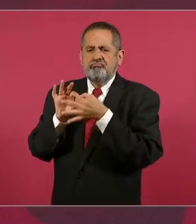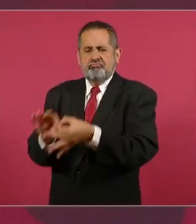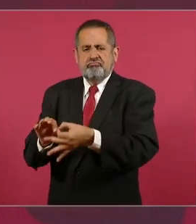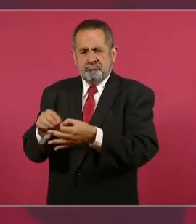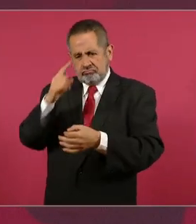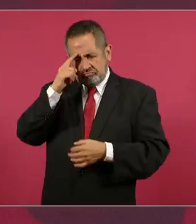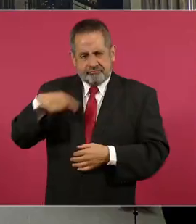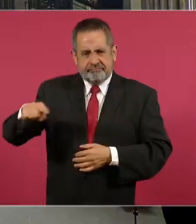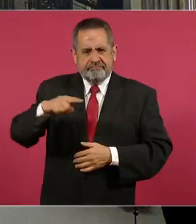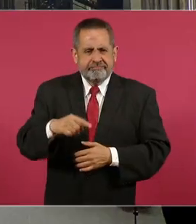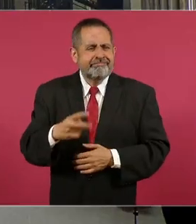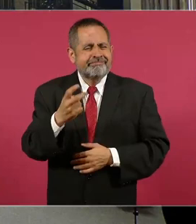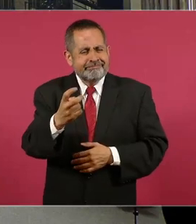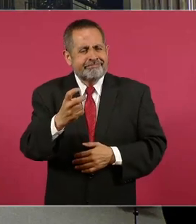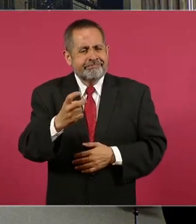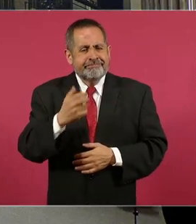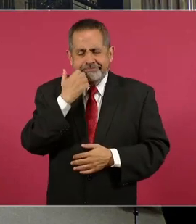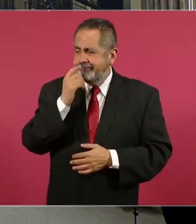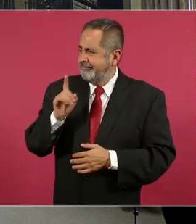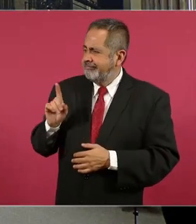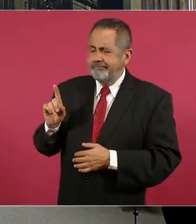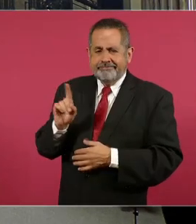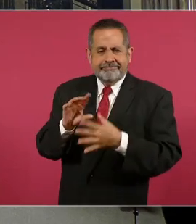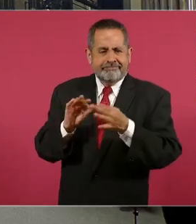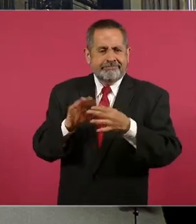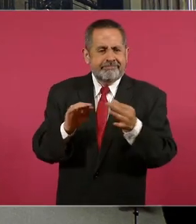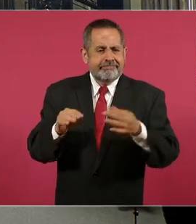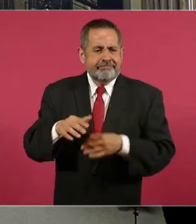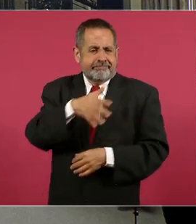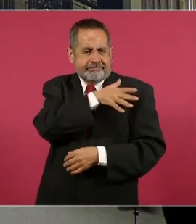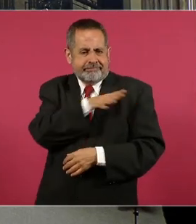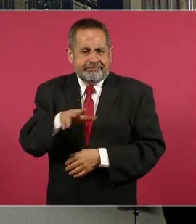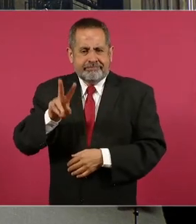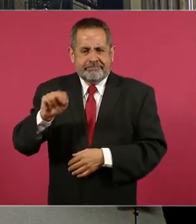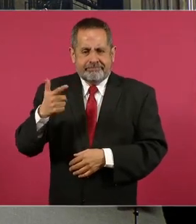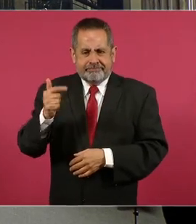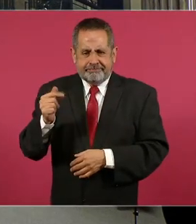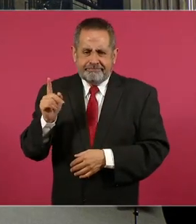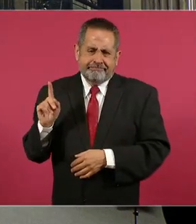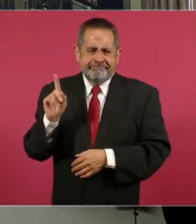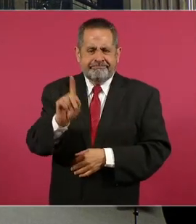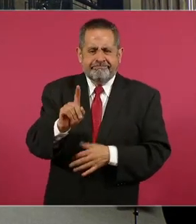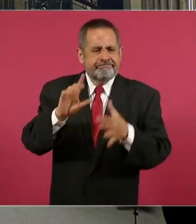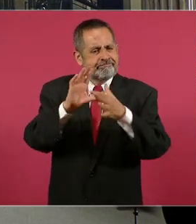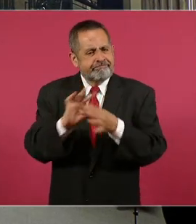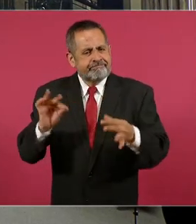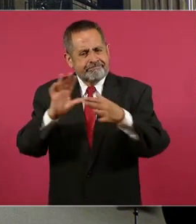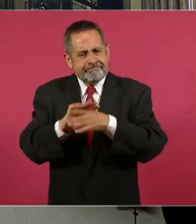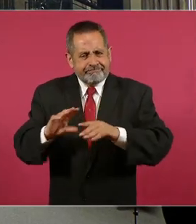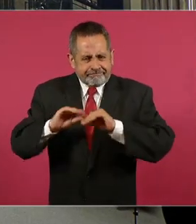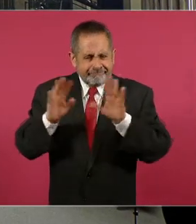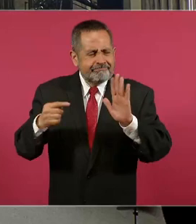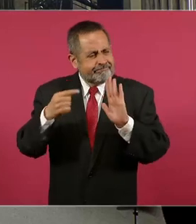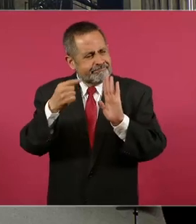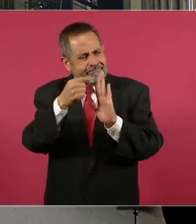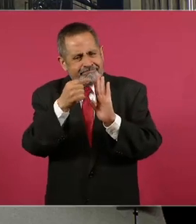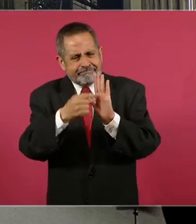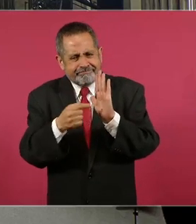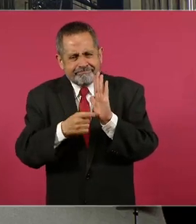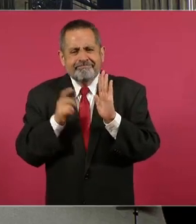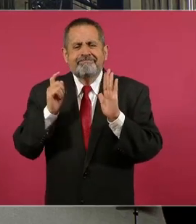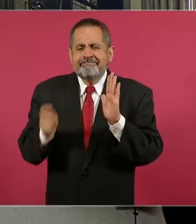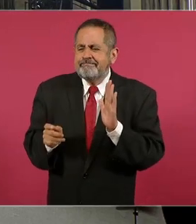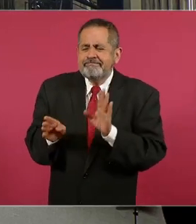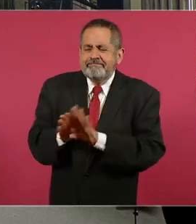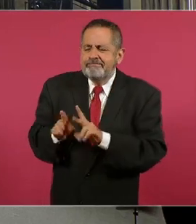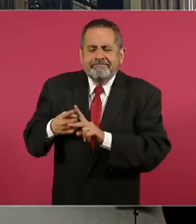me gustaría que el general Vega explicara, pues, cómo